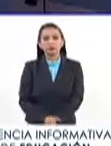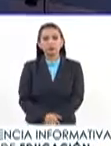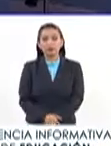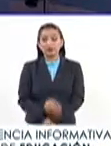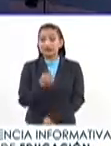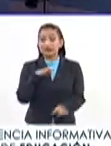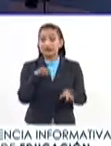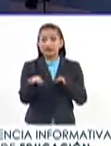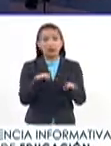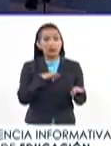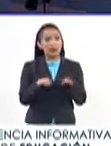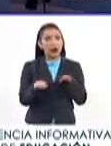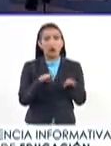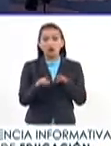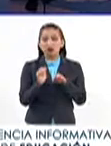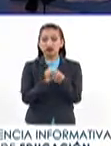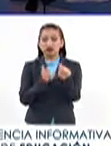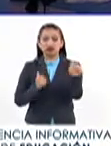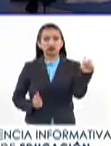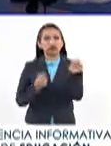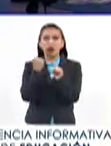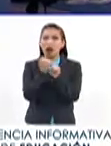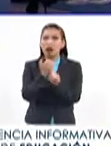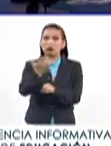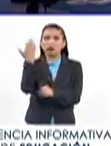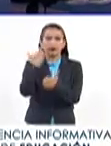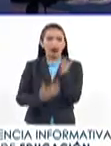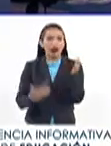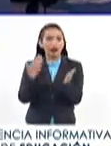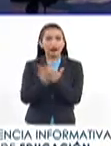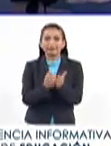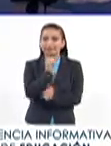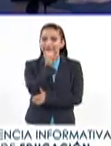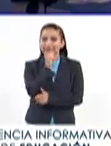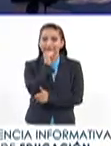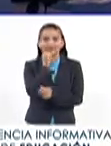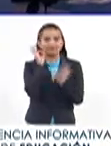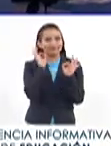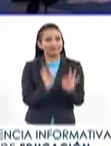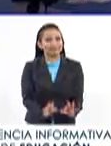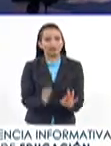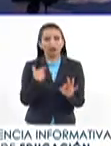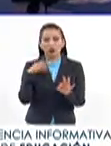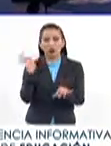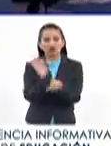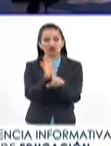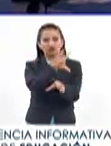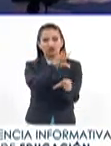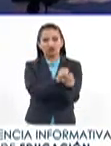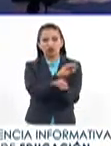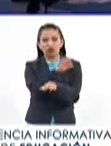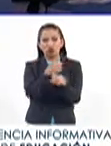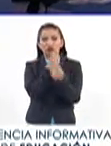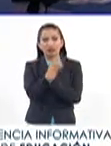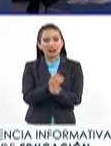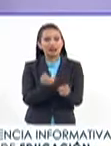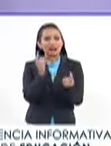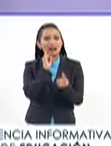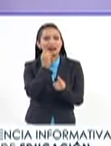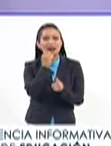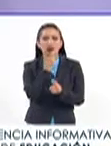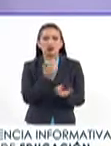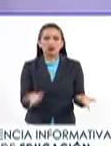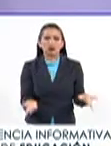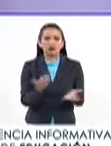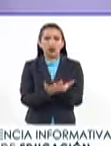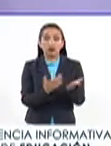una tarea que pues es un rezago desde hace muchos años, ¿verdad? Que no se ha cumplido con garantizar la protección integral a todas las niñas y los niños. Entonces,